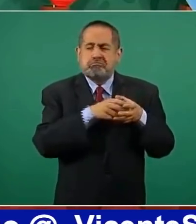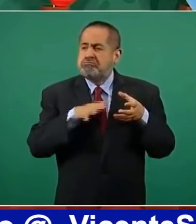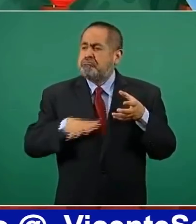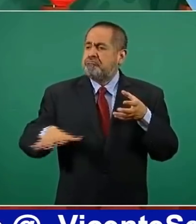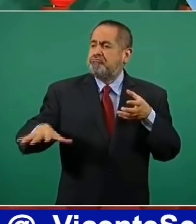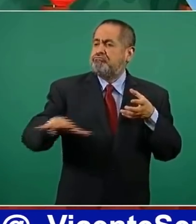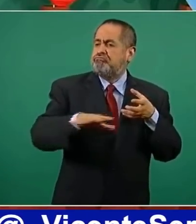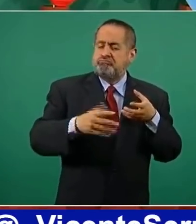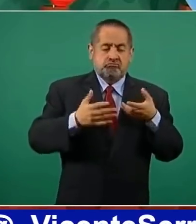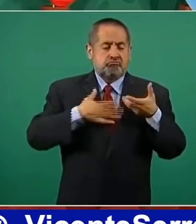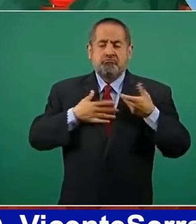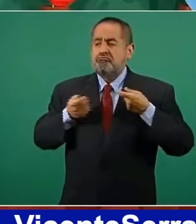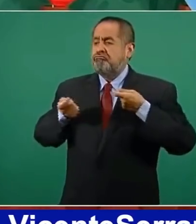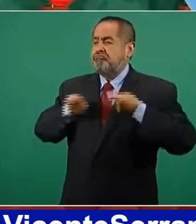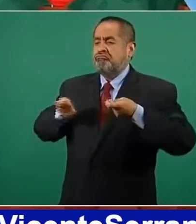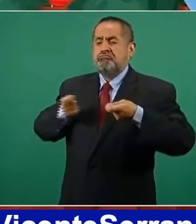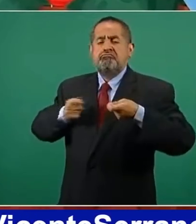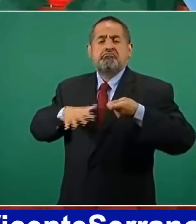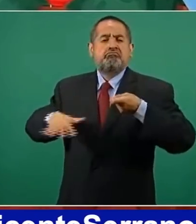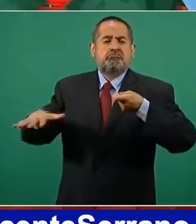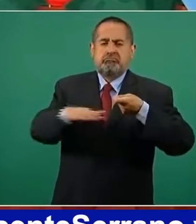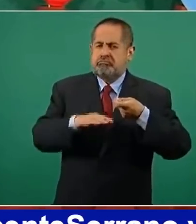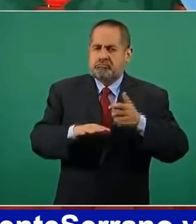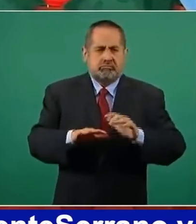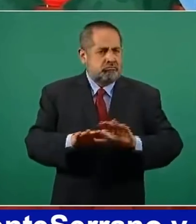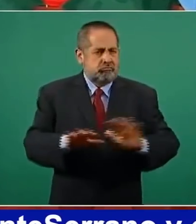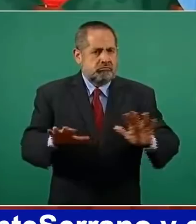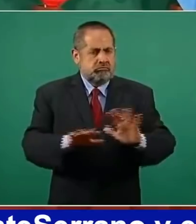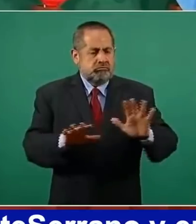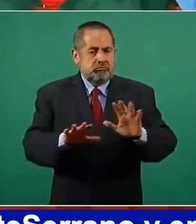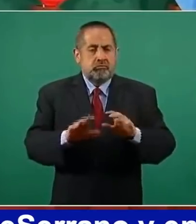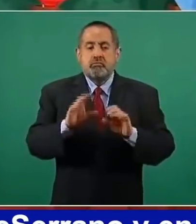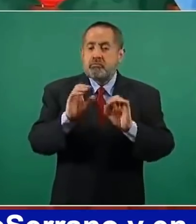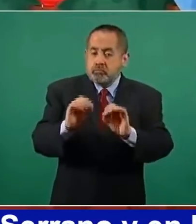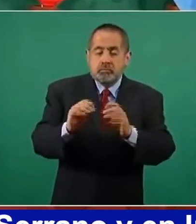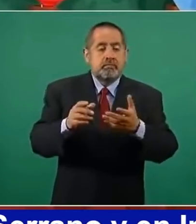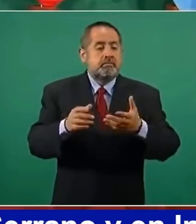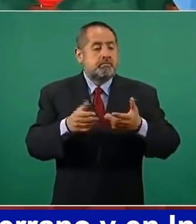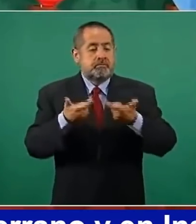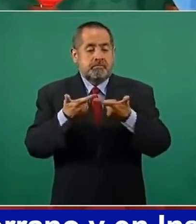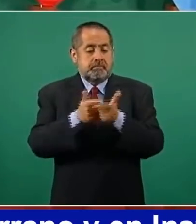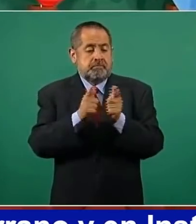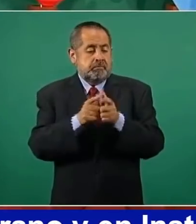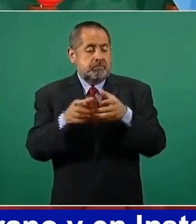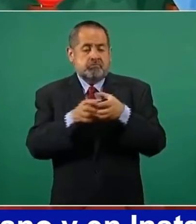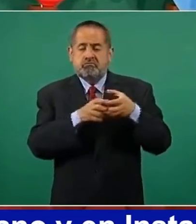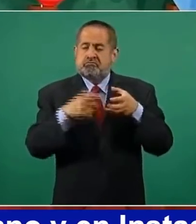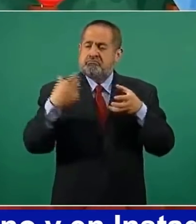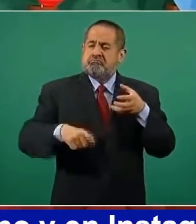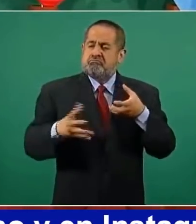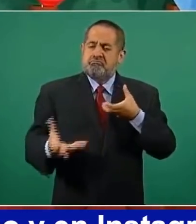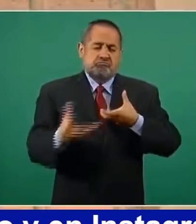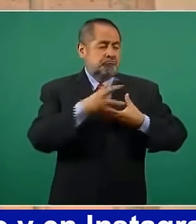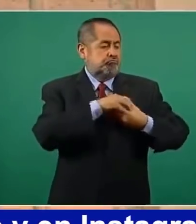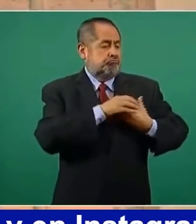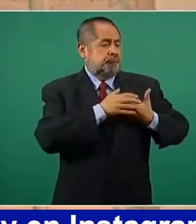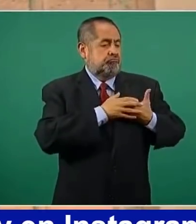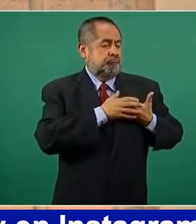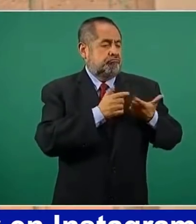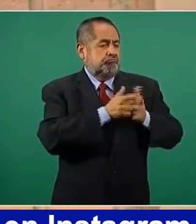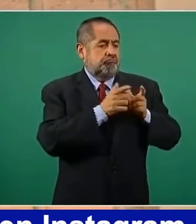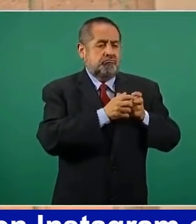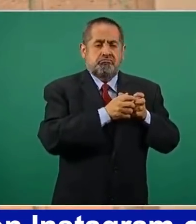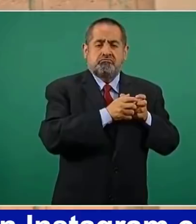público y se propicie que la riqueza, en vez de distribuirse con justicia, se concentre en unas